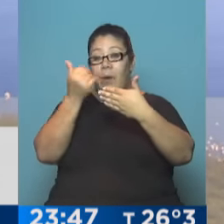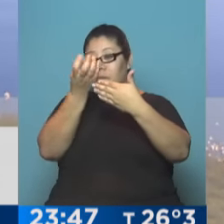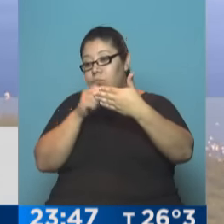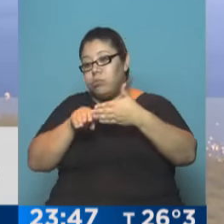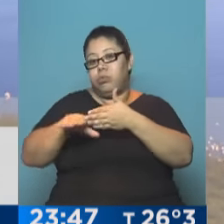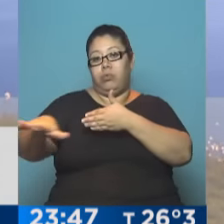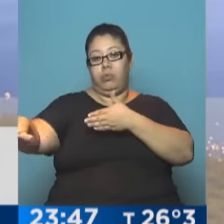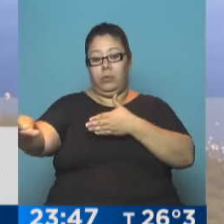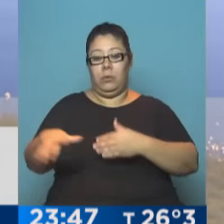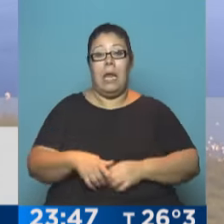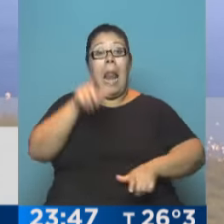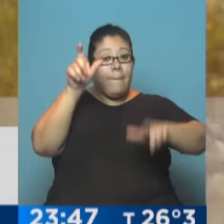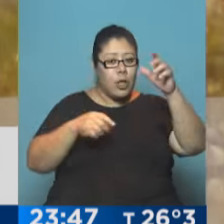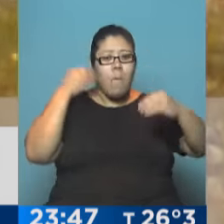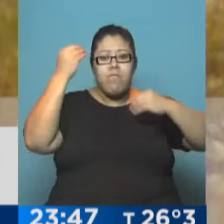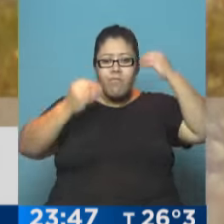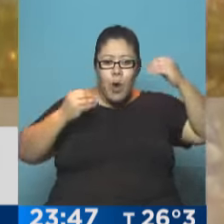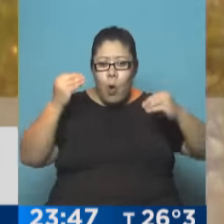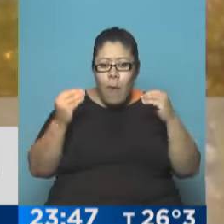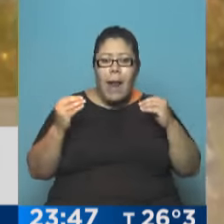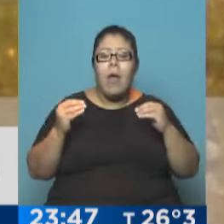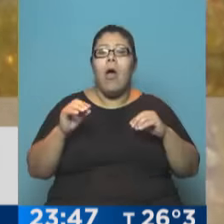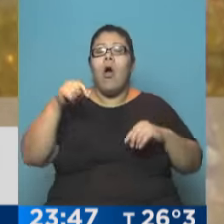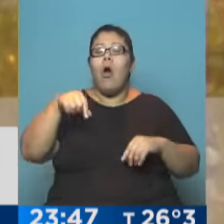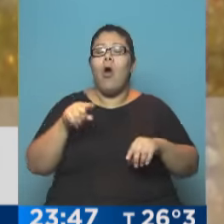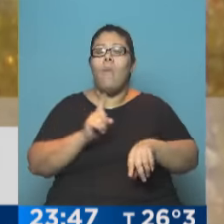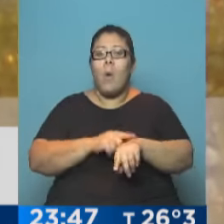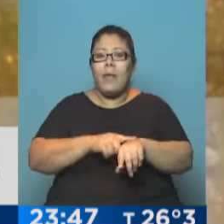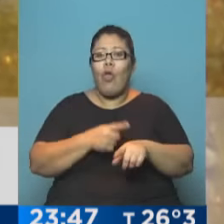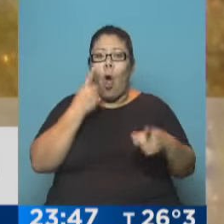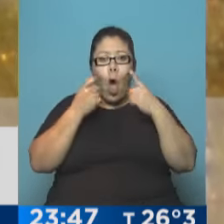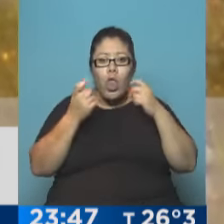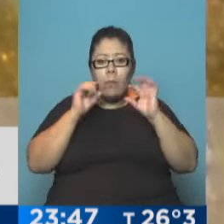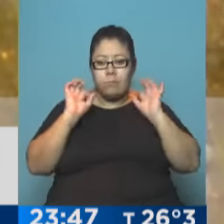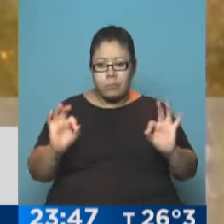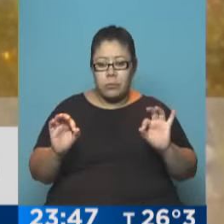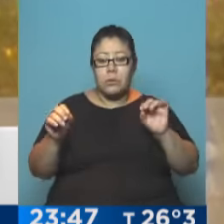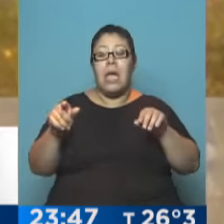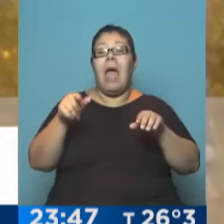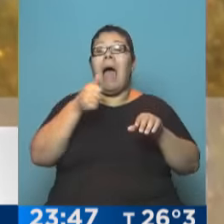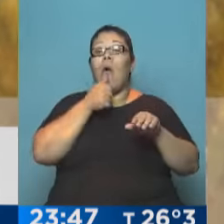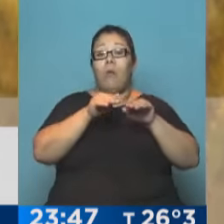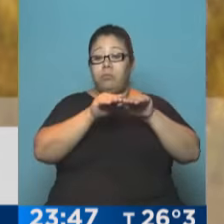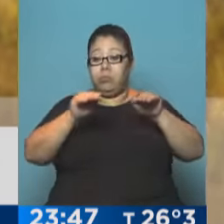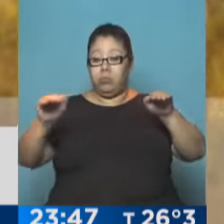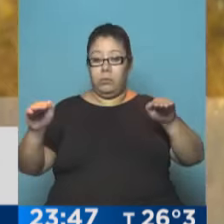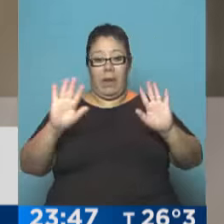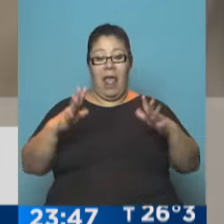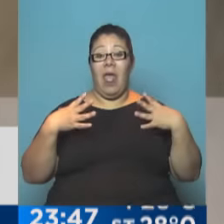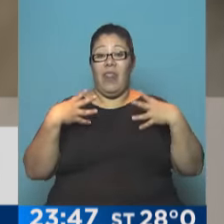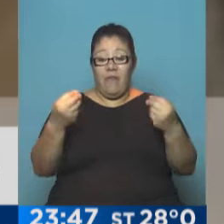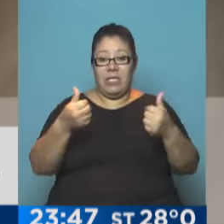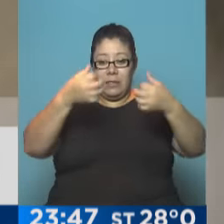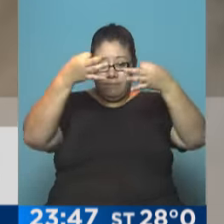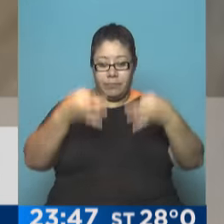¿La gente se tiene que preocupar o con estas condiciones de estabilidad está controlada la situación? No, la defensa está en condiciones,